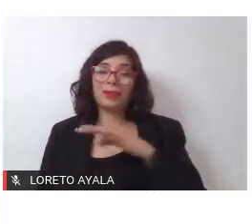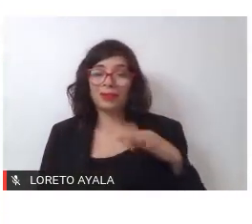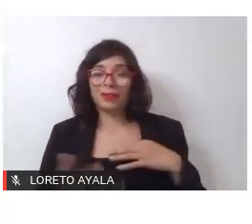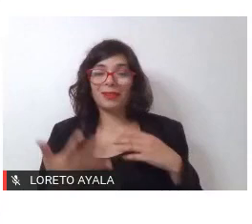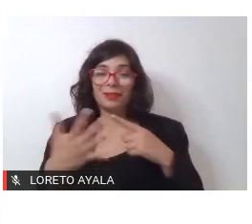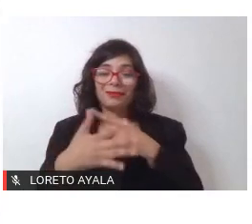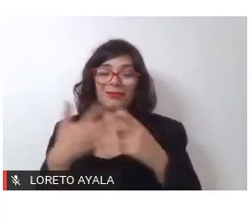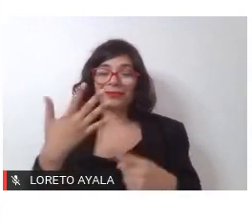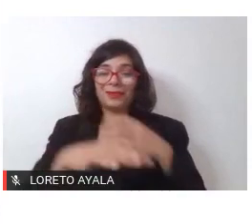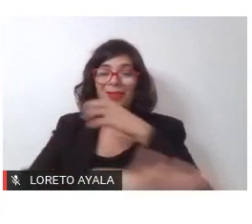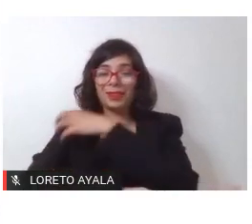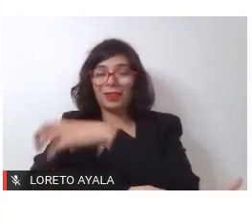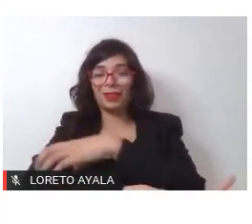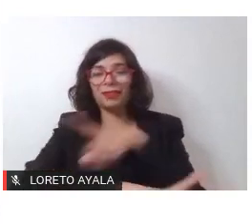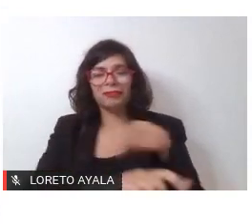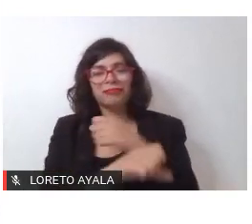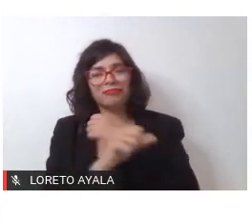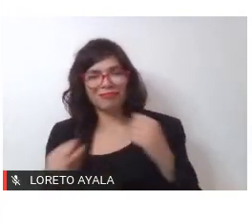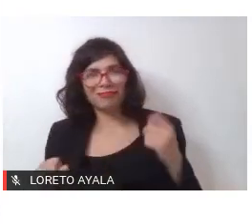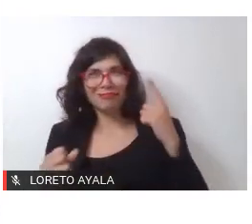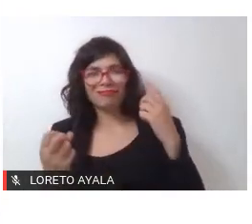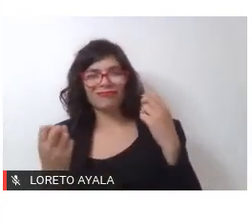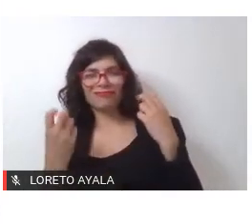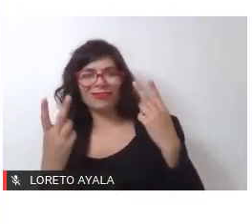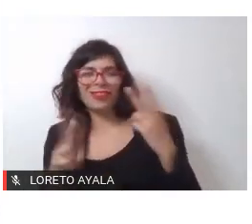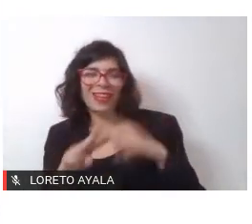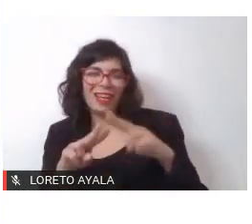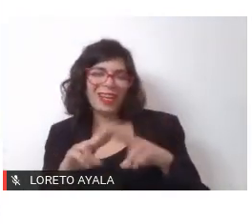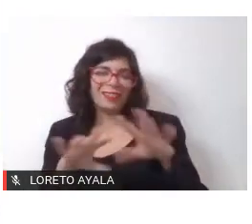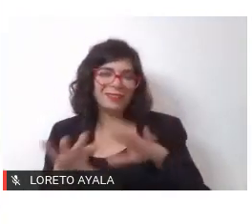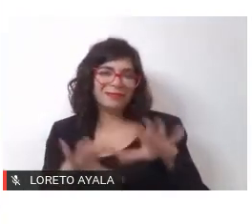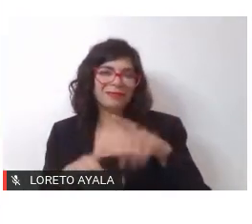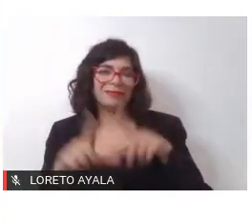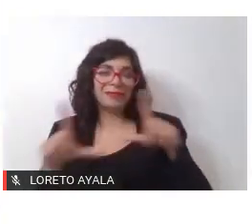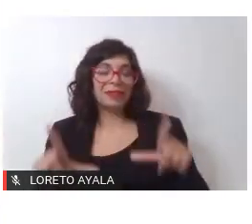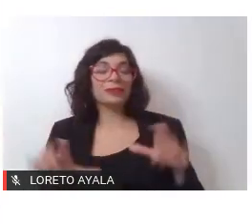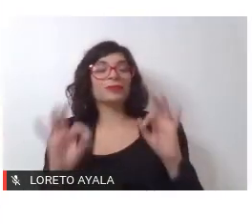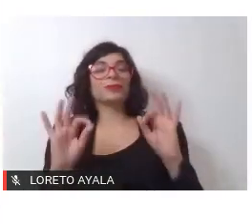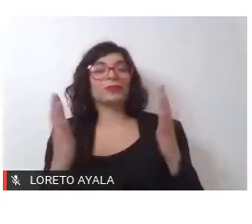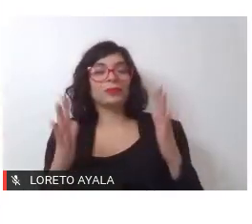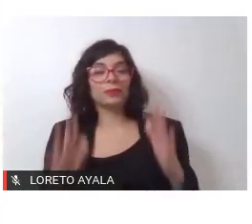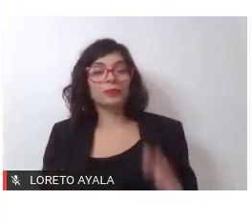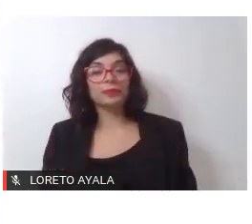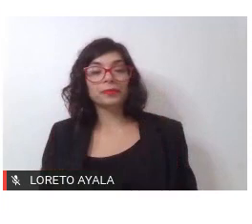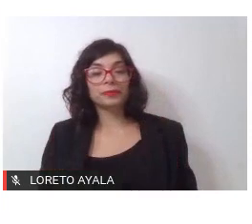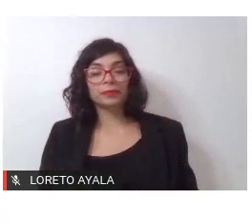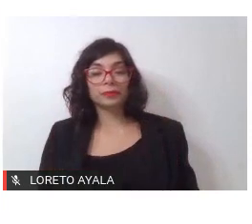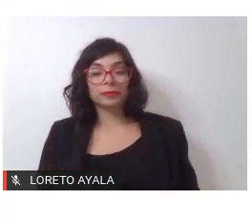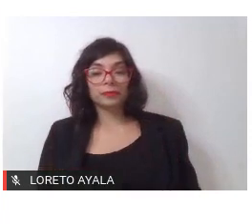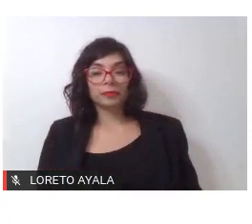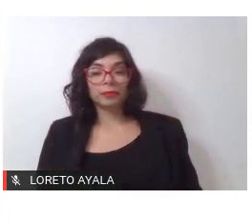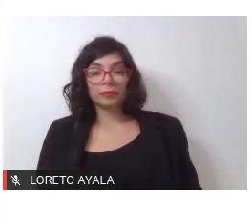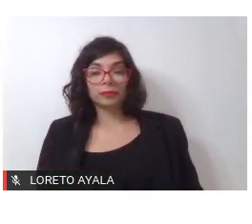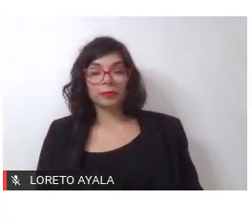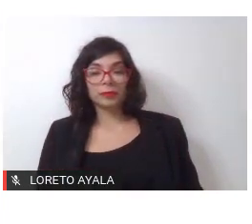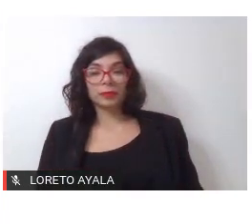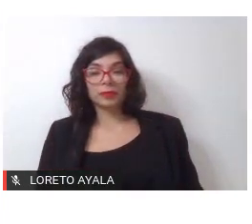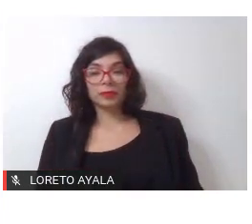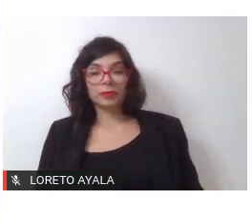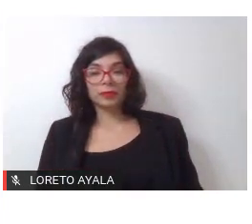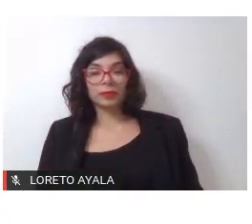se atrevieron a generar este espacio. Yo lo digo desde el punto de vista, los que les gusta el